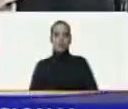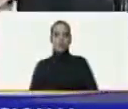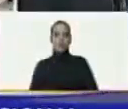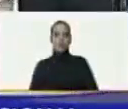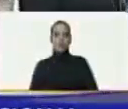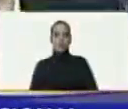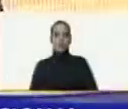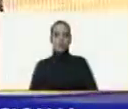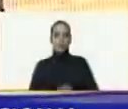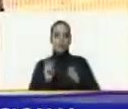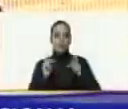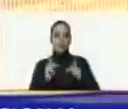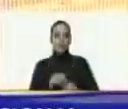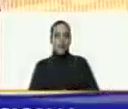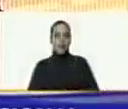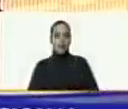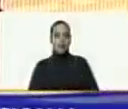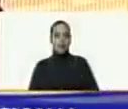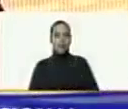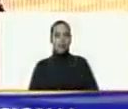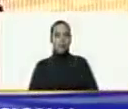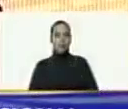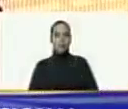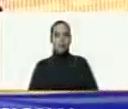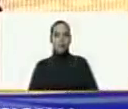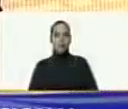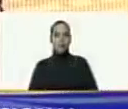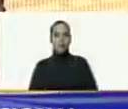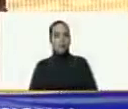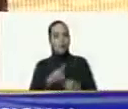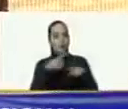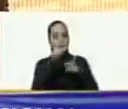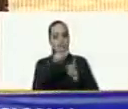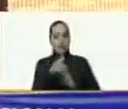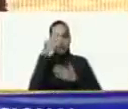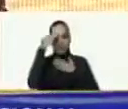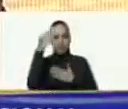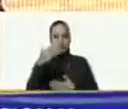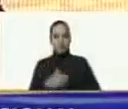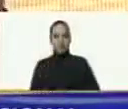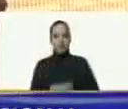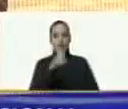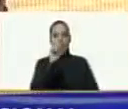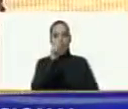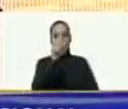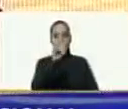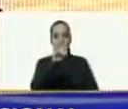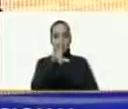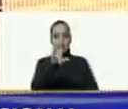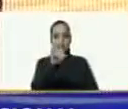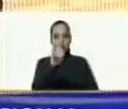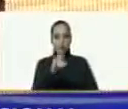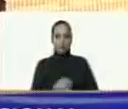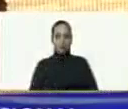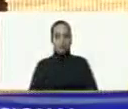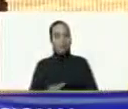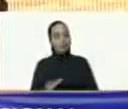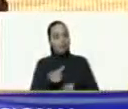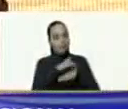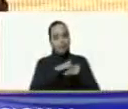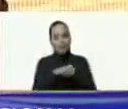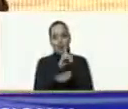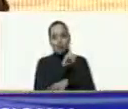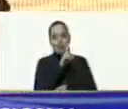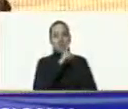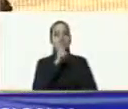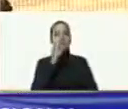Bueno, seguimos saludando. Atilio Borón también, no lo nombré, me disculpan. Nos trae